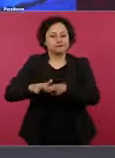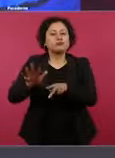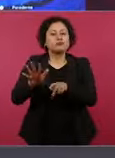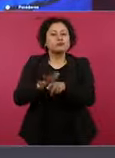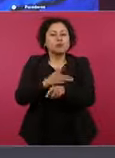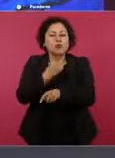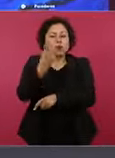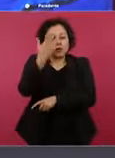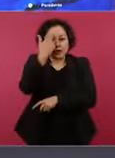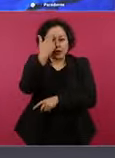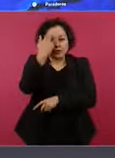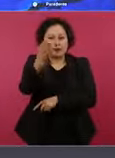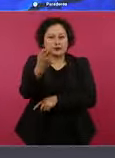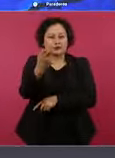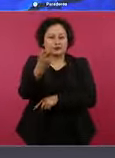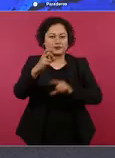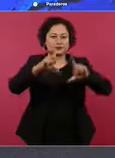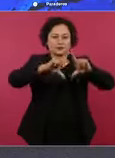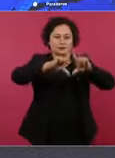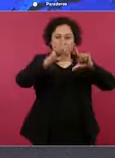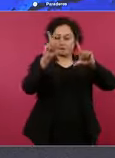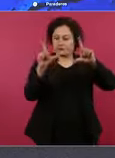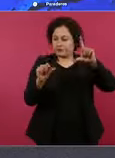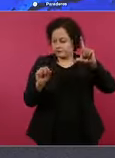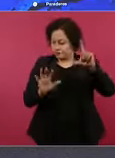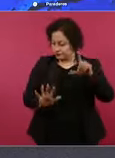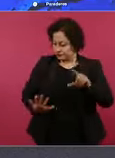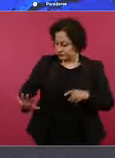floreció la gran cultura maya,